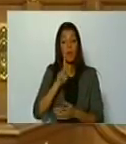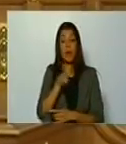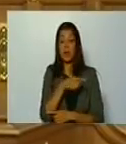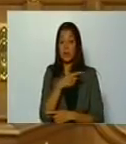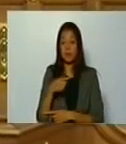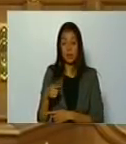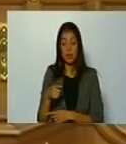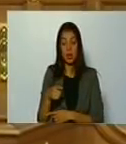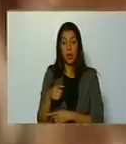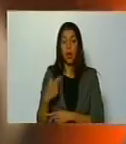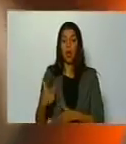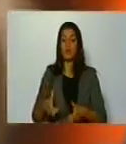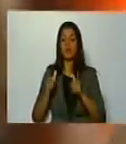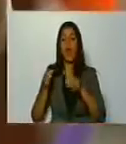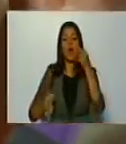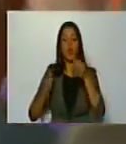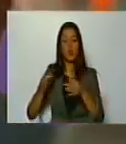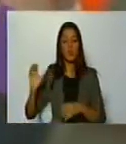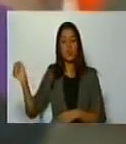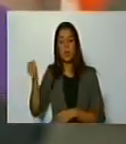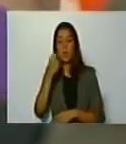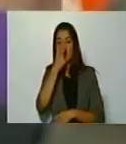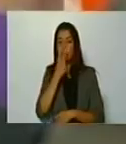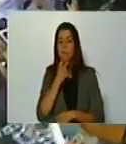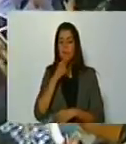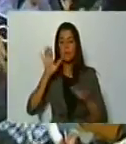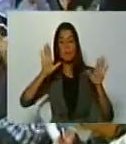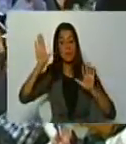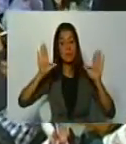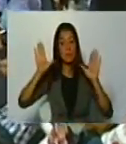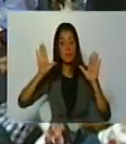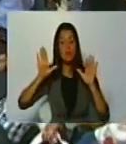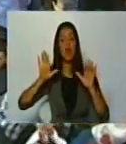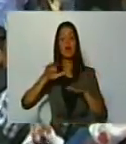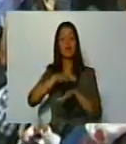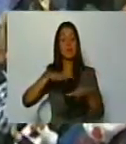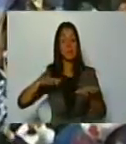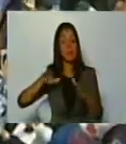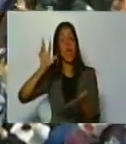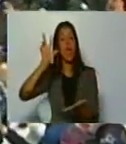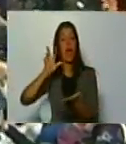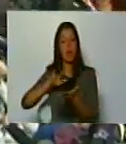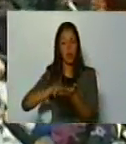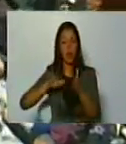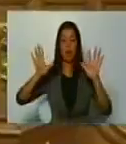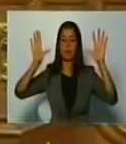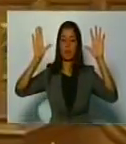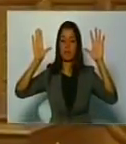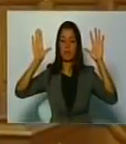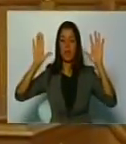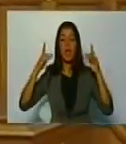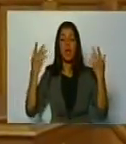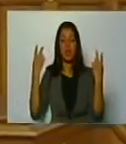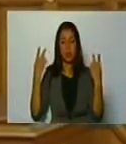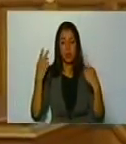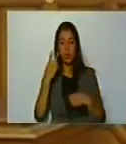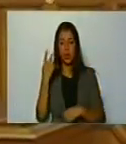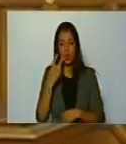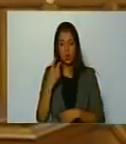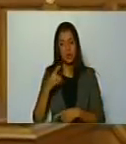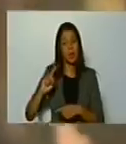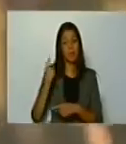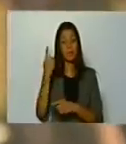autoriza seguir juicio al ciudadano Freddy Guevara. Aprobado a dos manos. Histórica decisión de esta